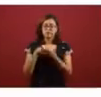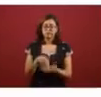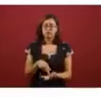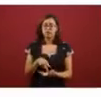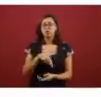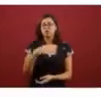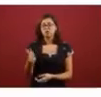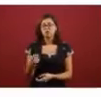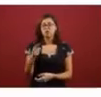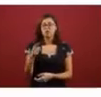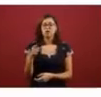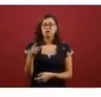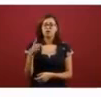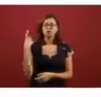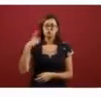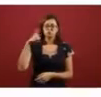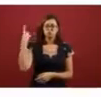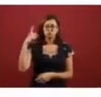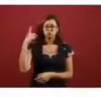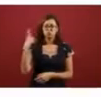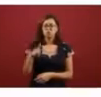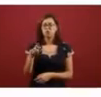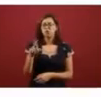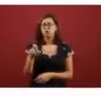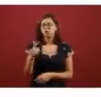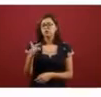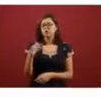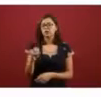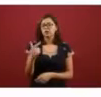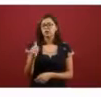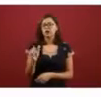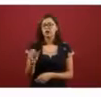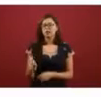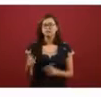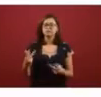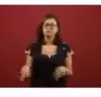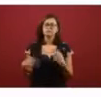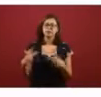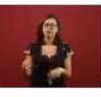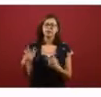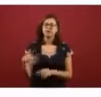encontramos en Guadalupe Victoria Durango Regiogás Lerdo con un precio al público de